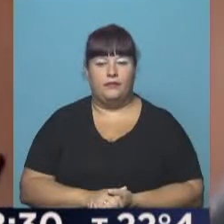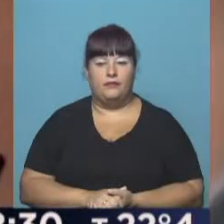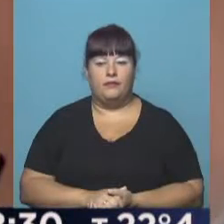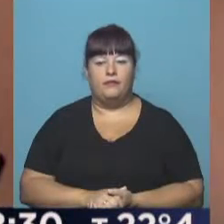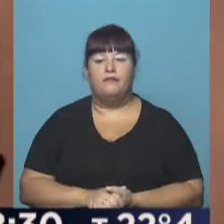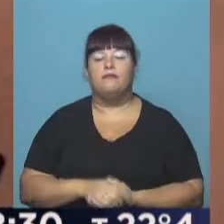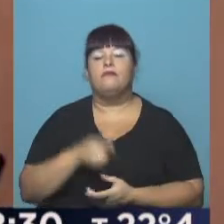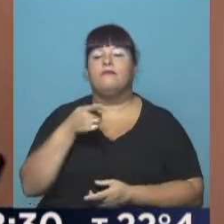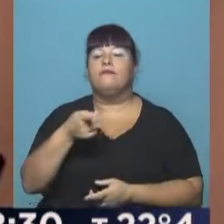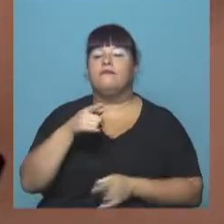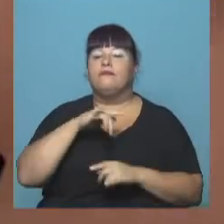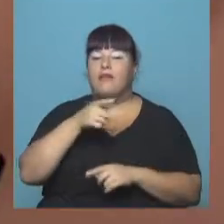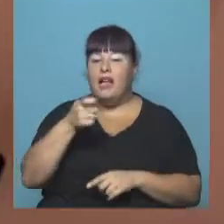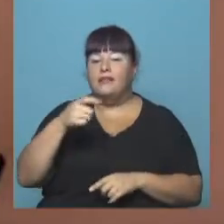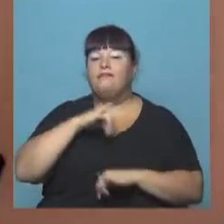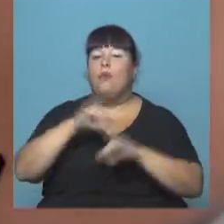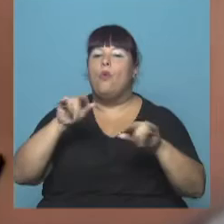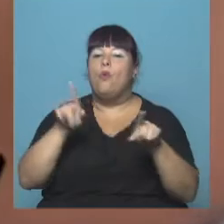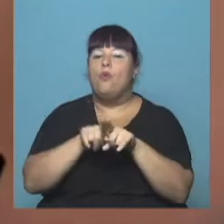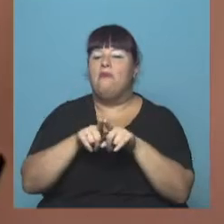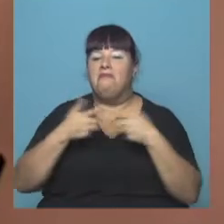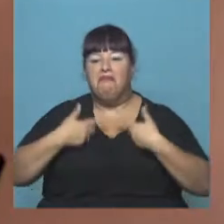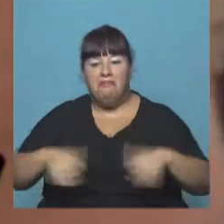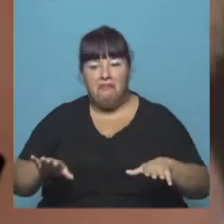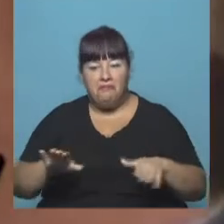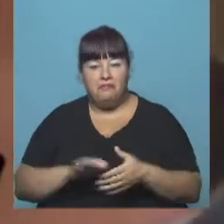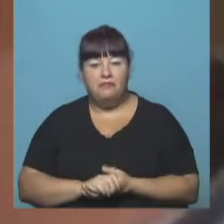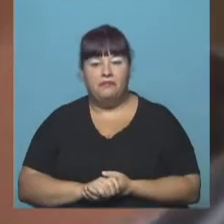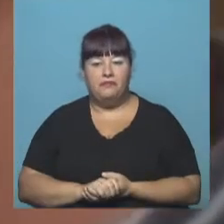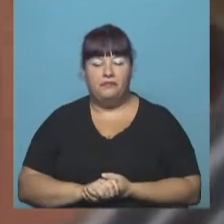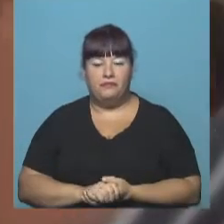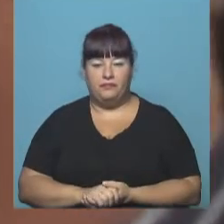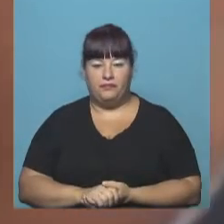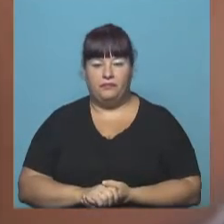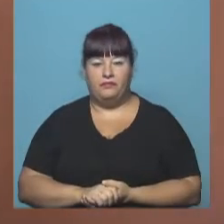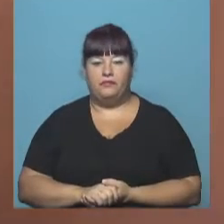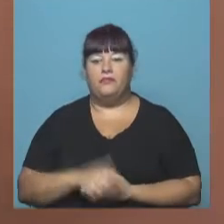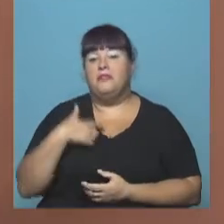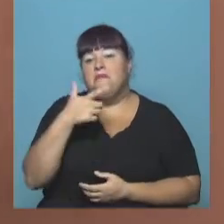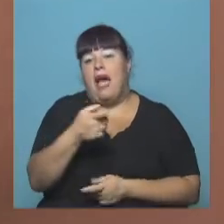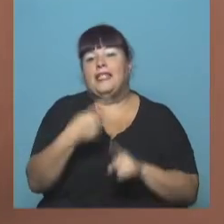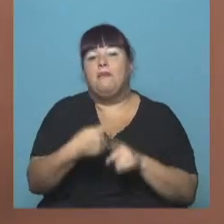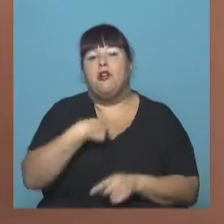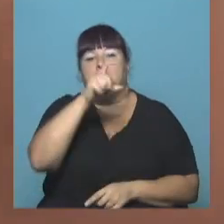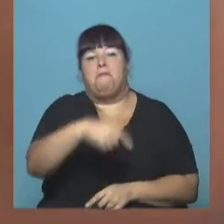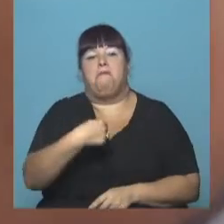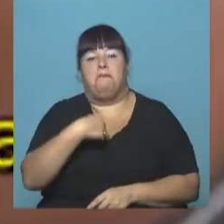Hay criminales que proclaman tan campantes: la maté porque era